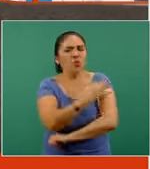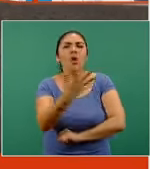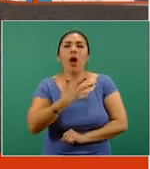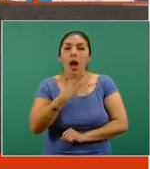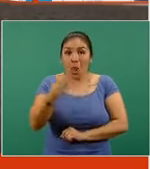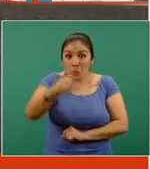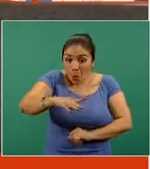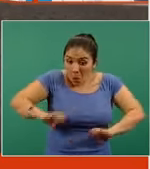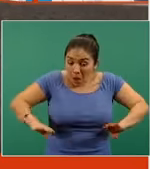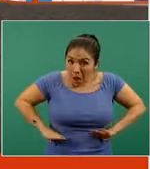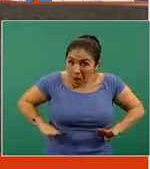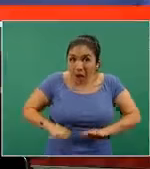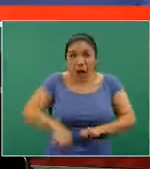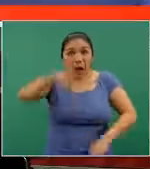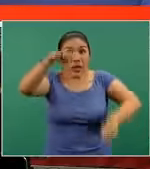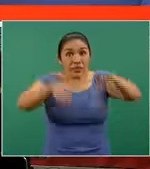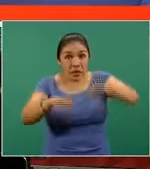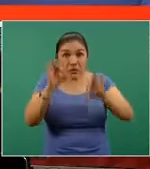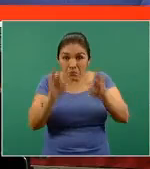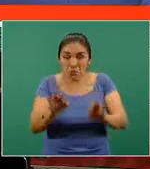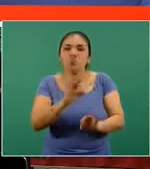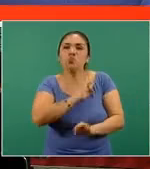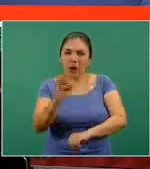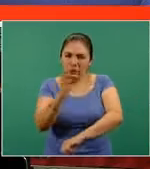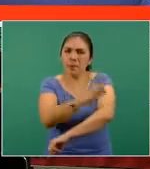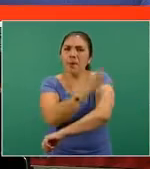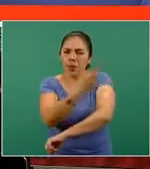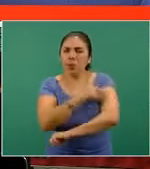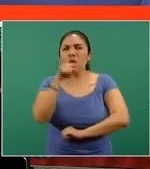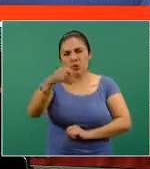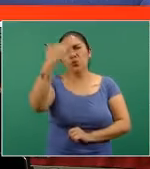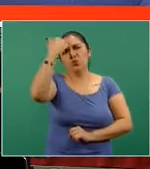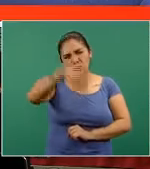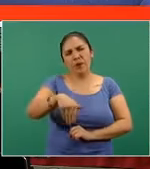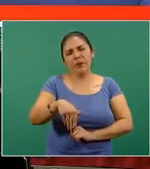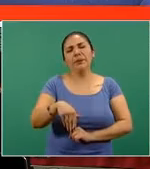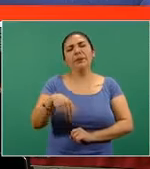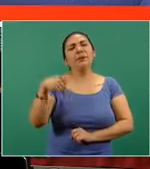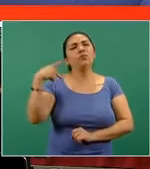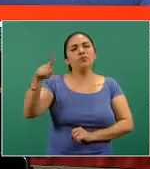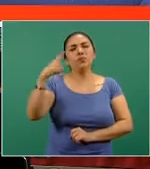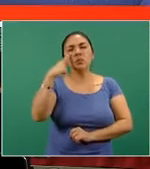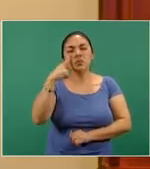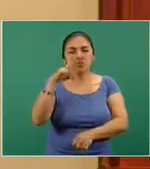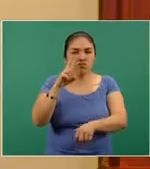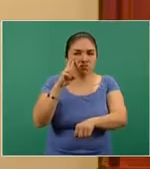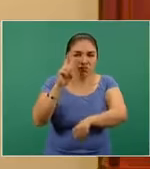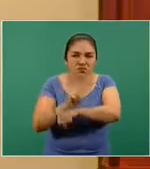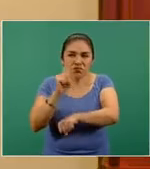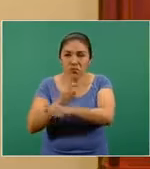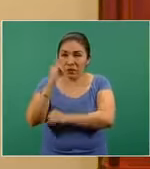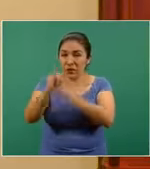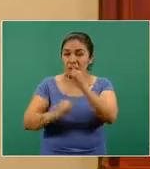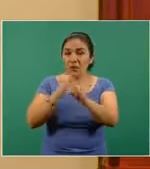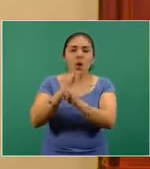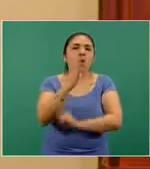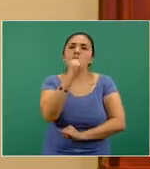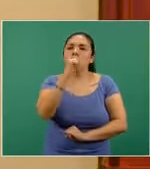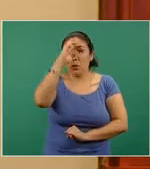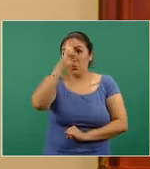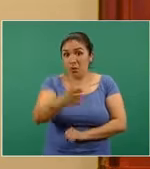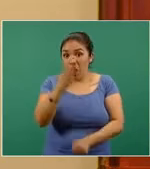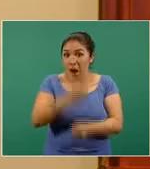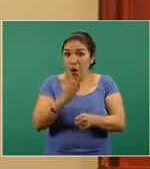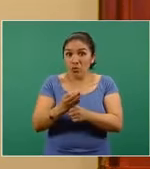y en condiciones de recibir la vacuna. Como sabemos, la proveeduría internacional no permite tener ese total de vacunas en